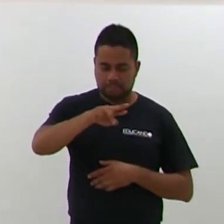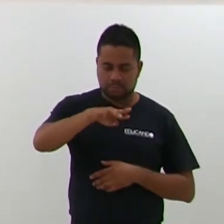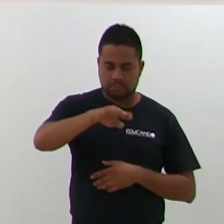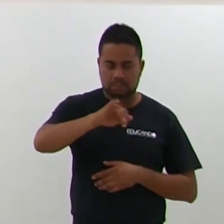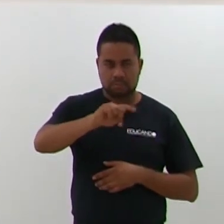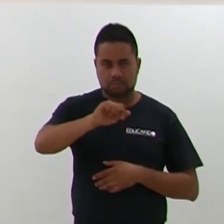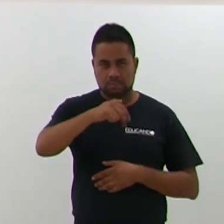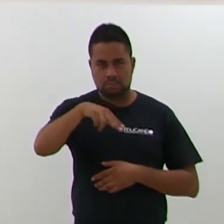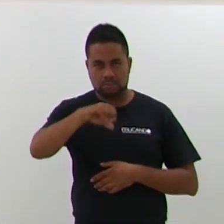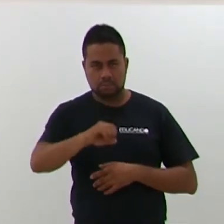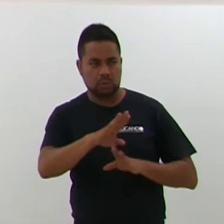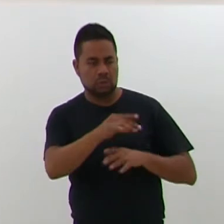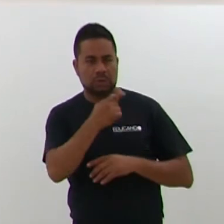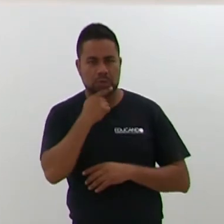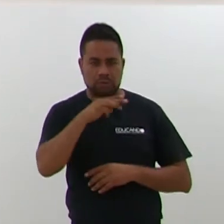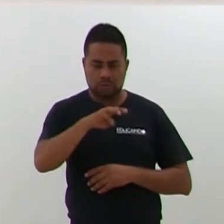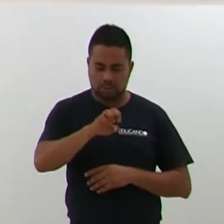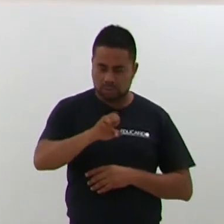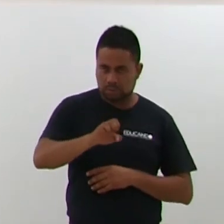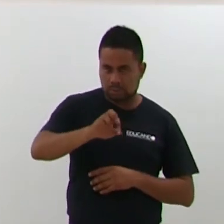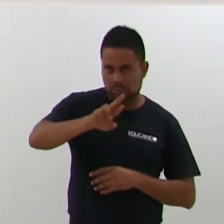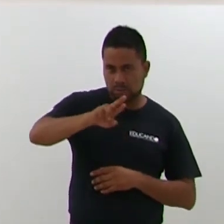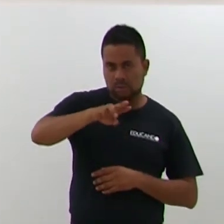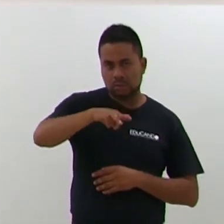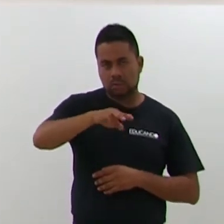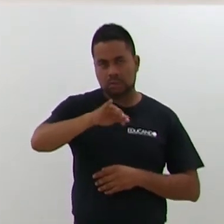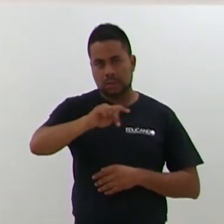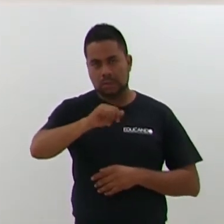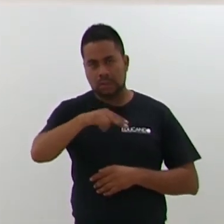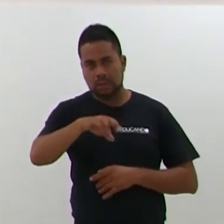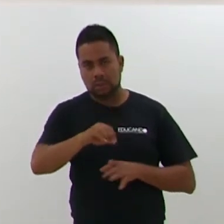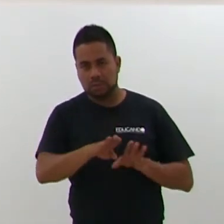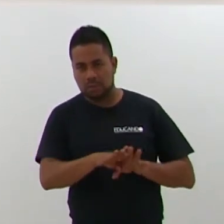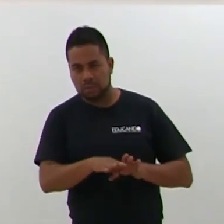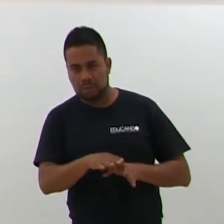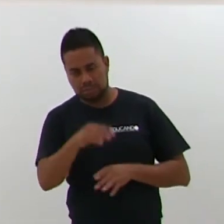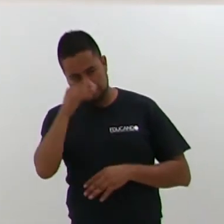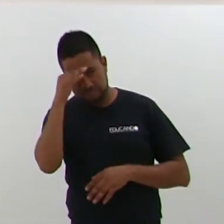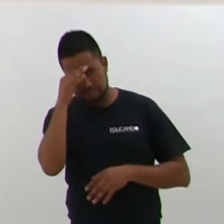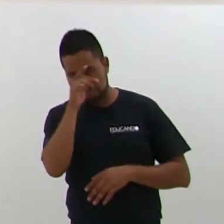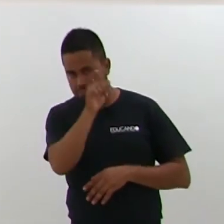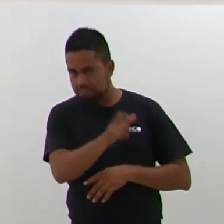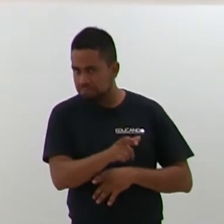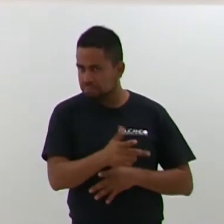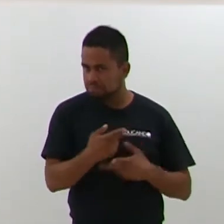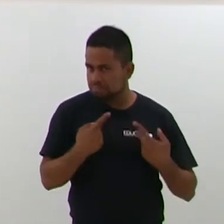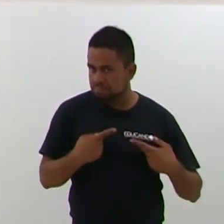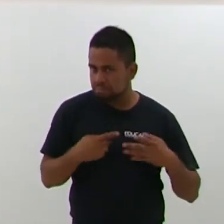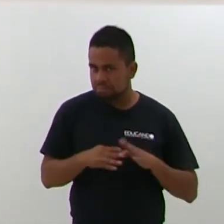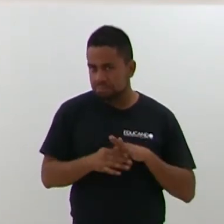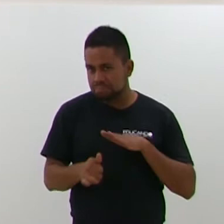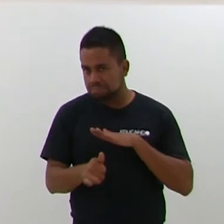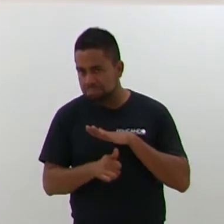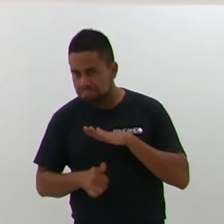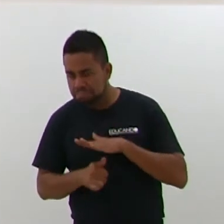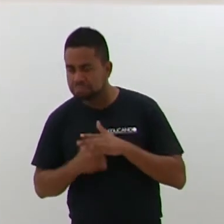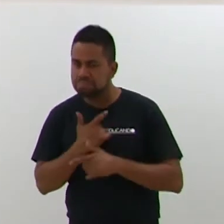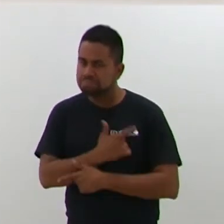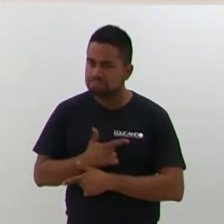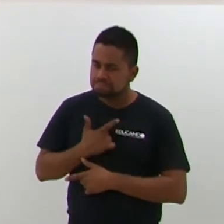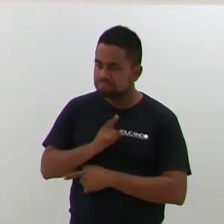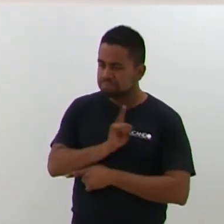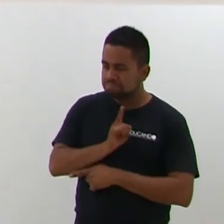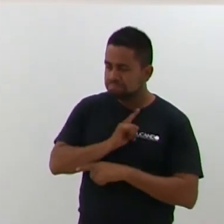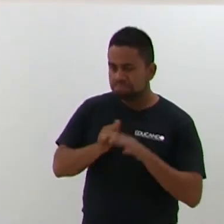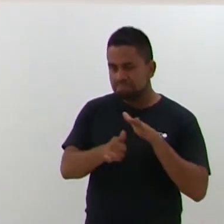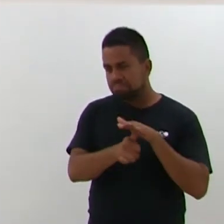o un niño ermitaño, pues luego nosotros pensamos que es una persona que practica la soledad, que le gusta estar solo, que